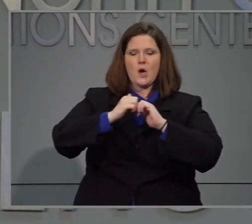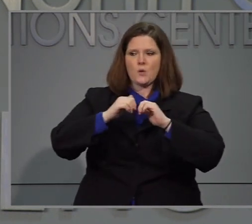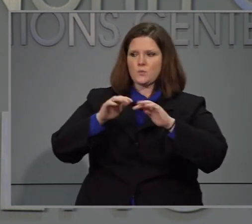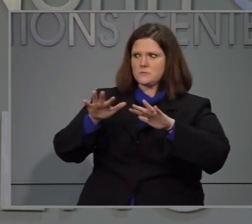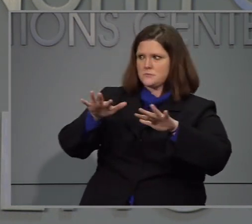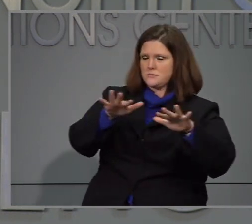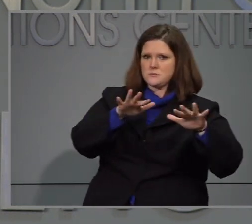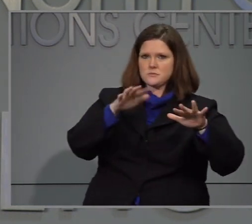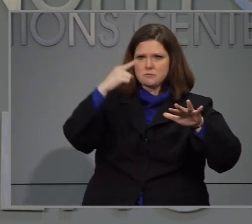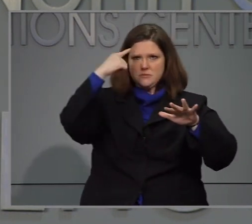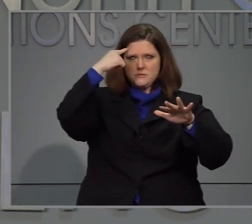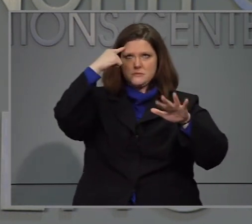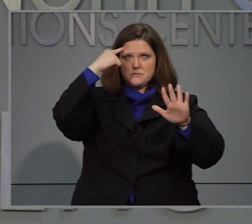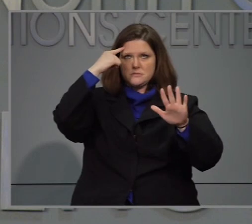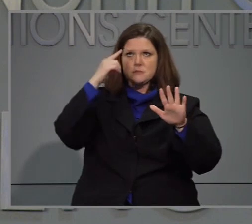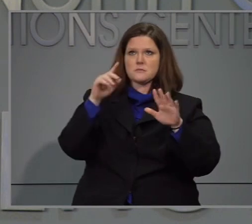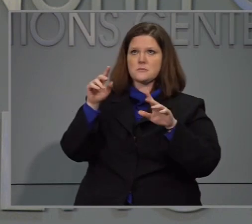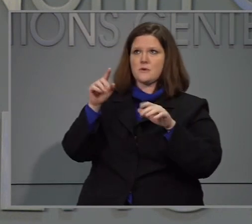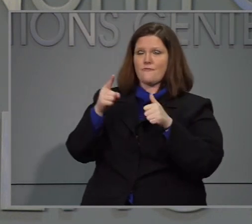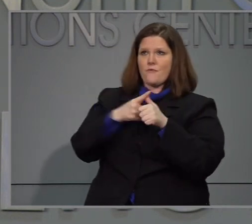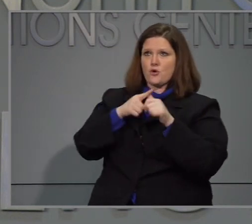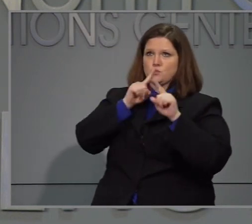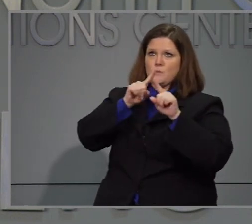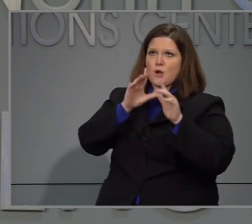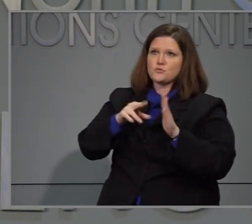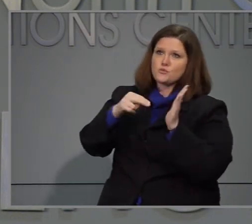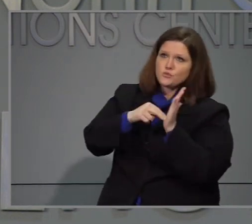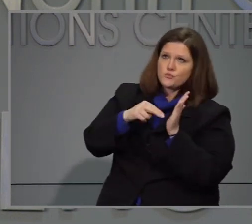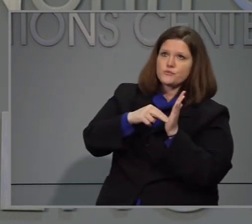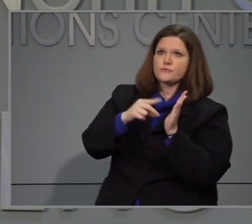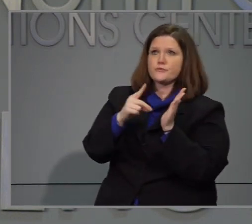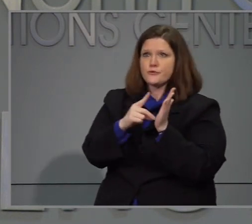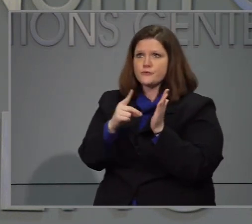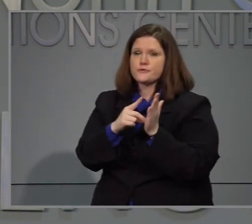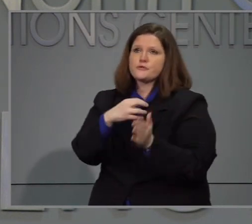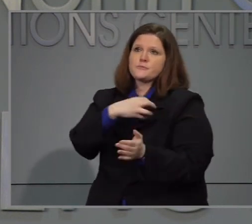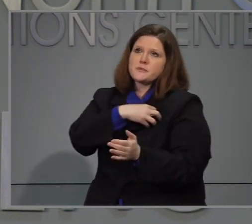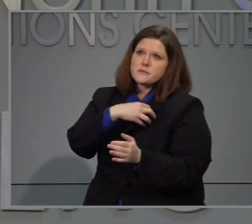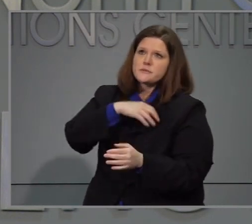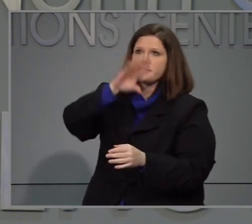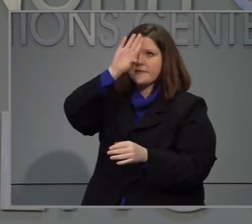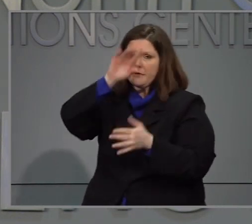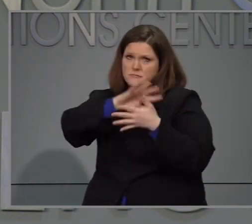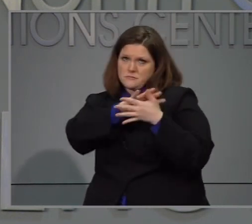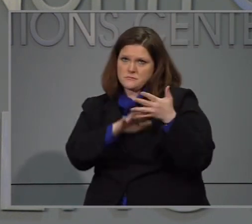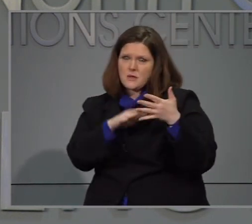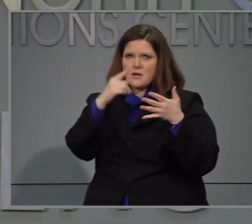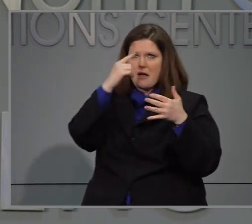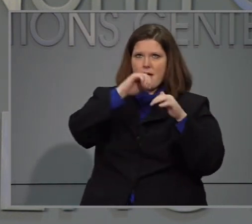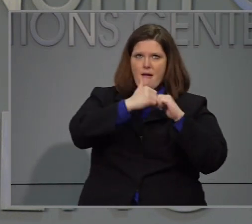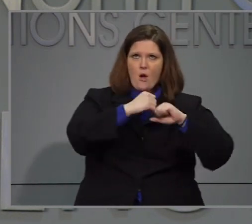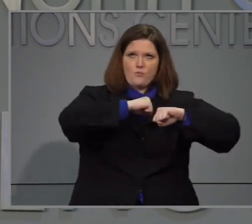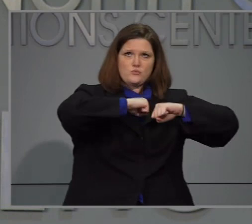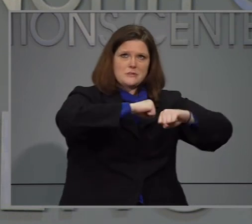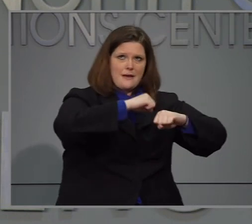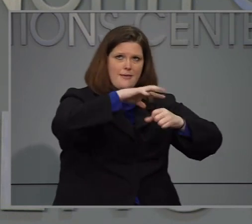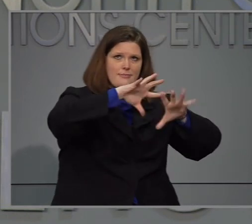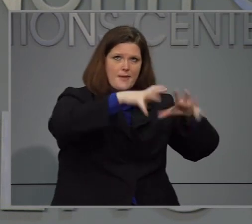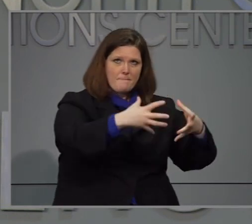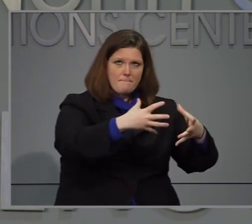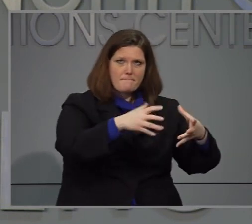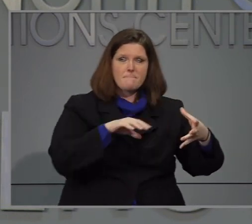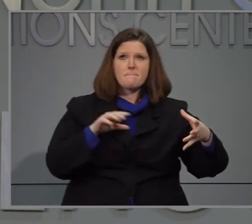que pensar más acerca de proteger al personal de auxilio, pensar más en cómo proteger a las